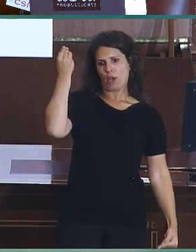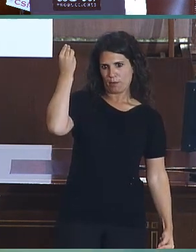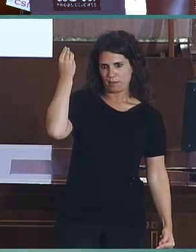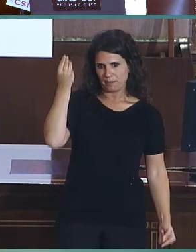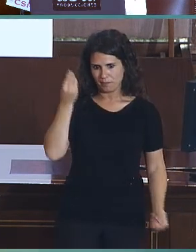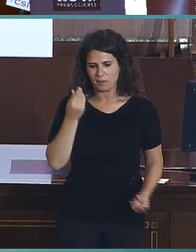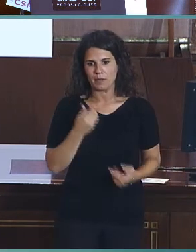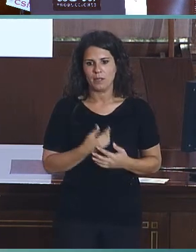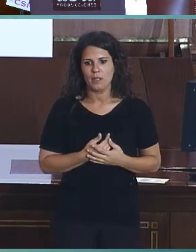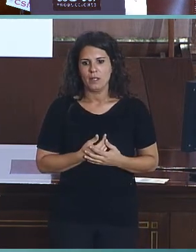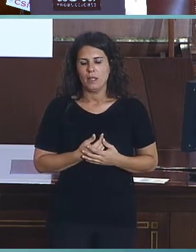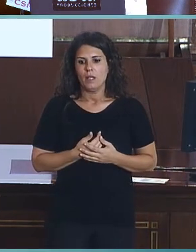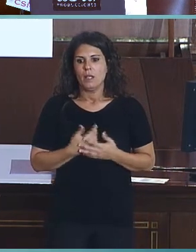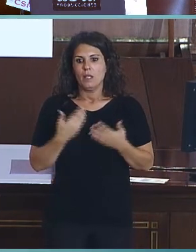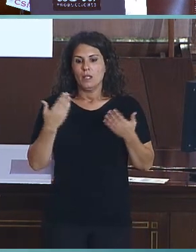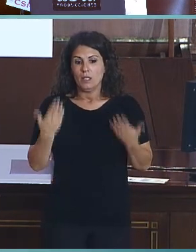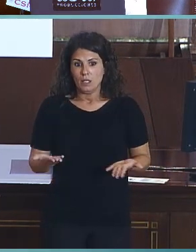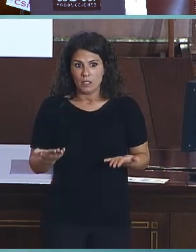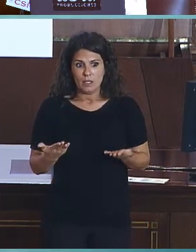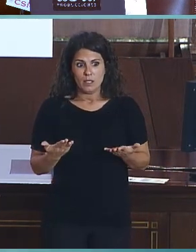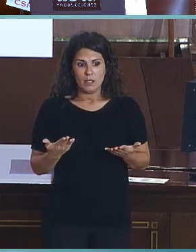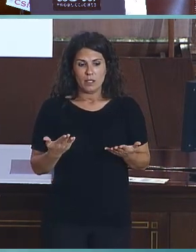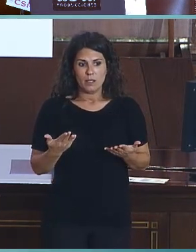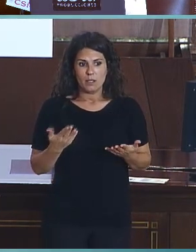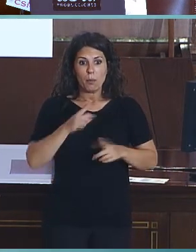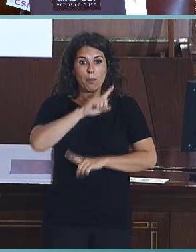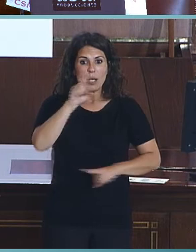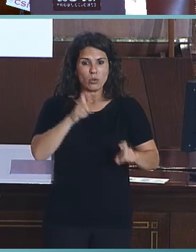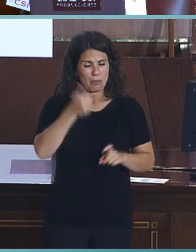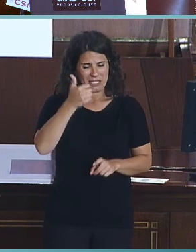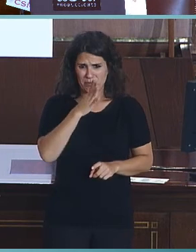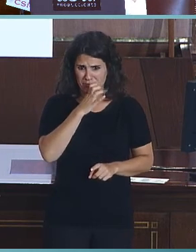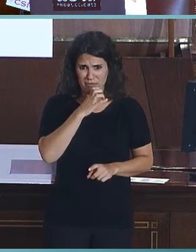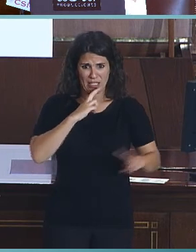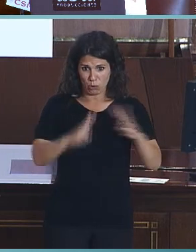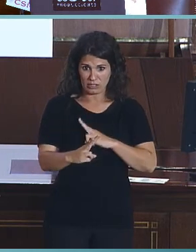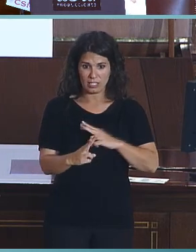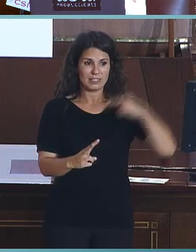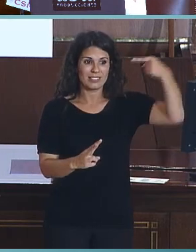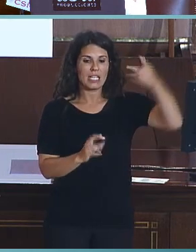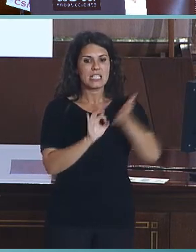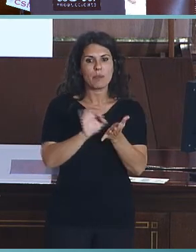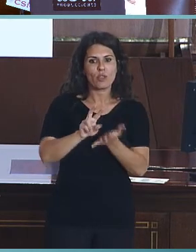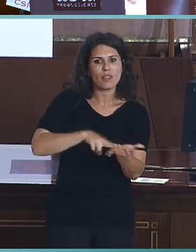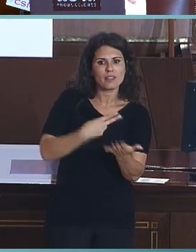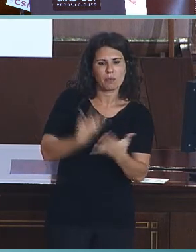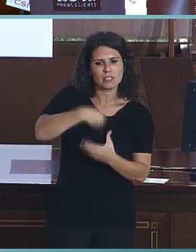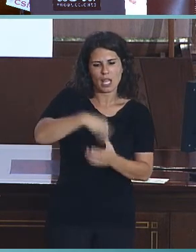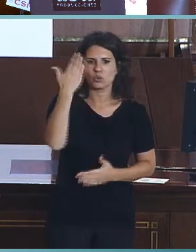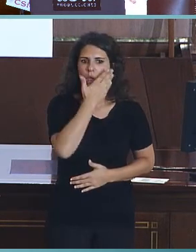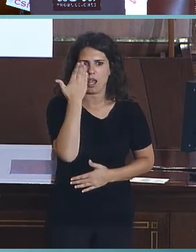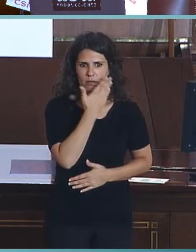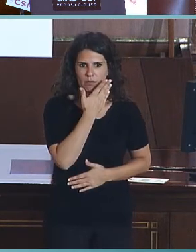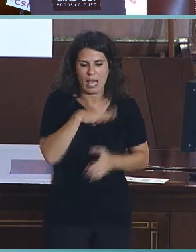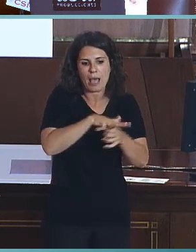Bien, la pregunta que obtiene más respuestas desfavorables es la relativa al servicio de intérpretes en la escuela, en el